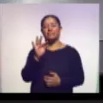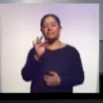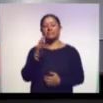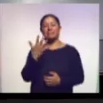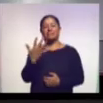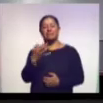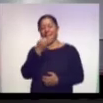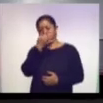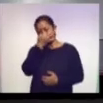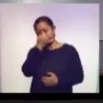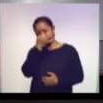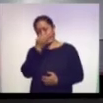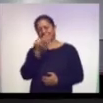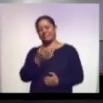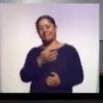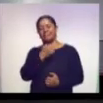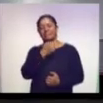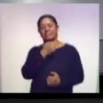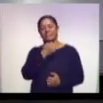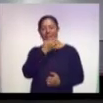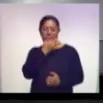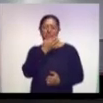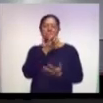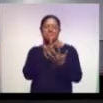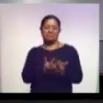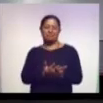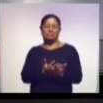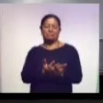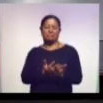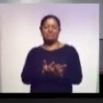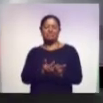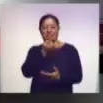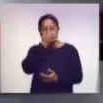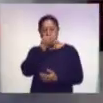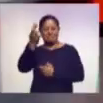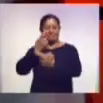45 minutos, a hacer una pausa, es muy breve. Regresamos, no se vayan.